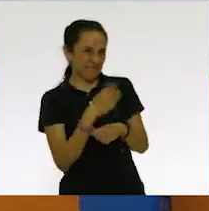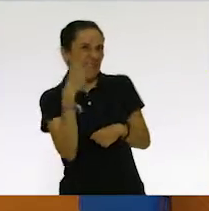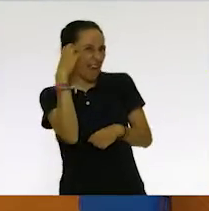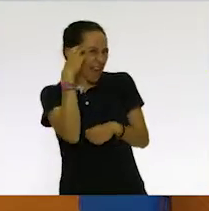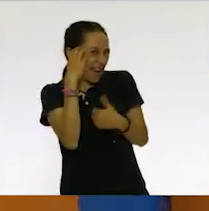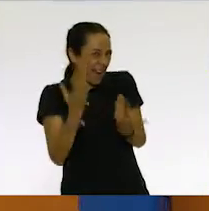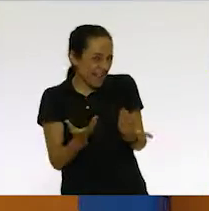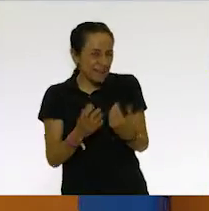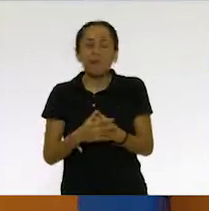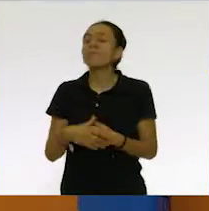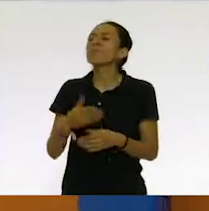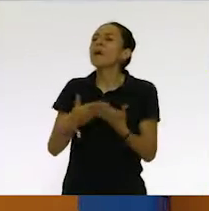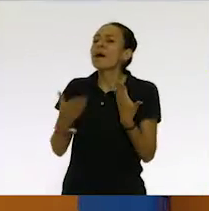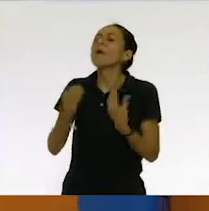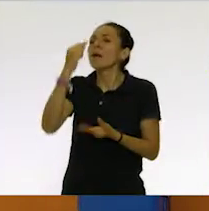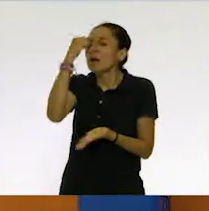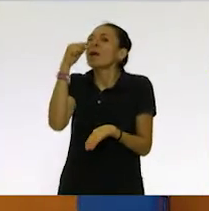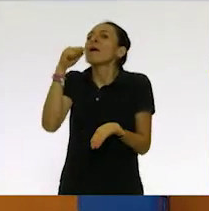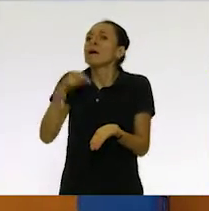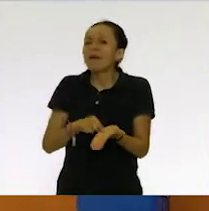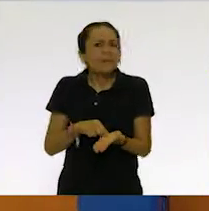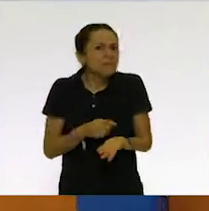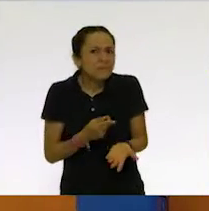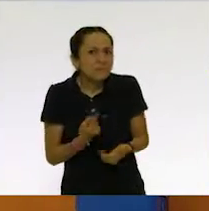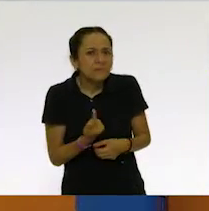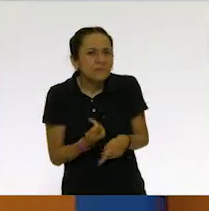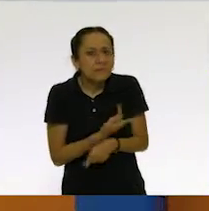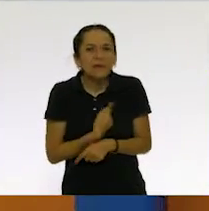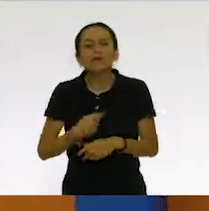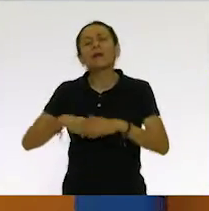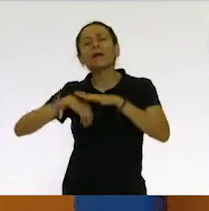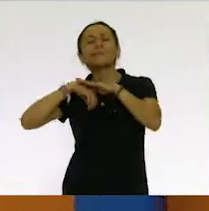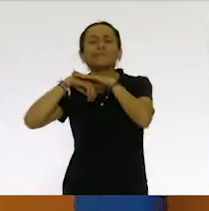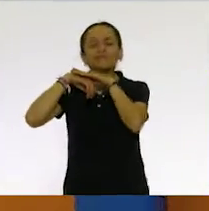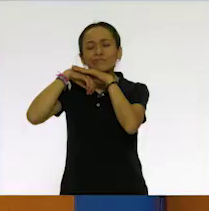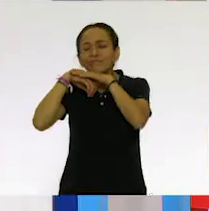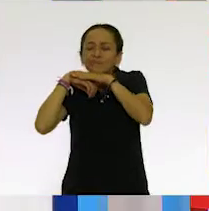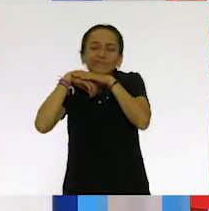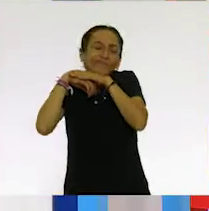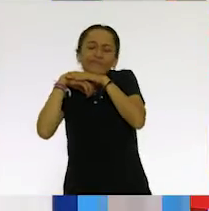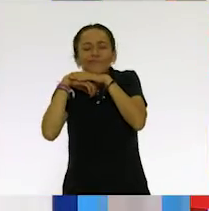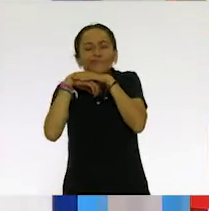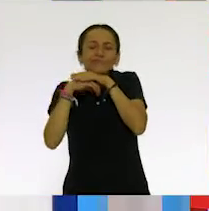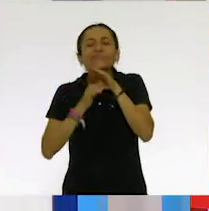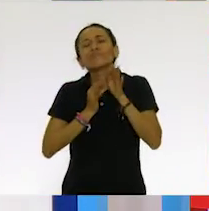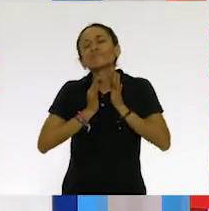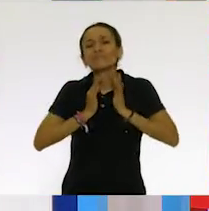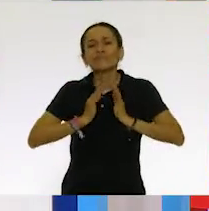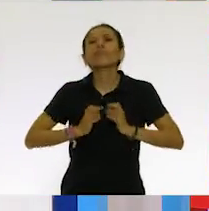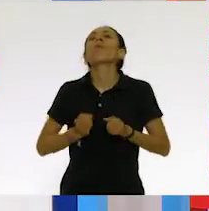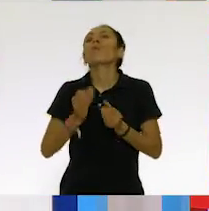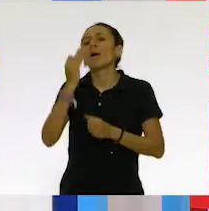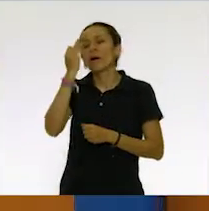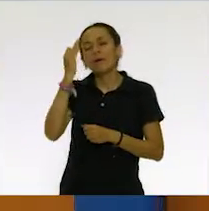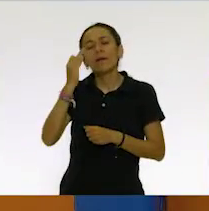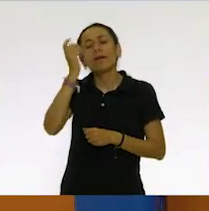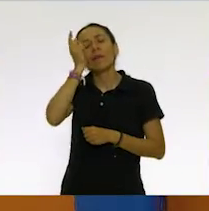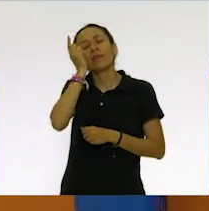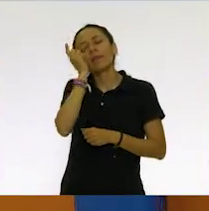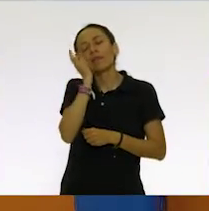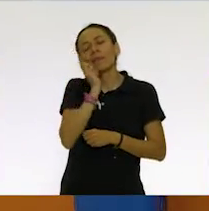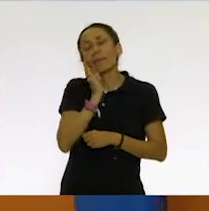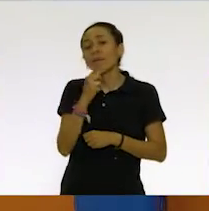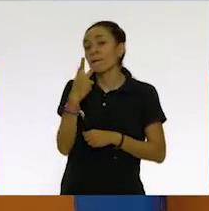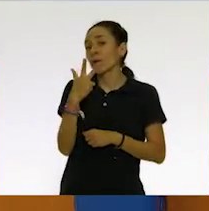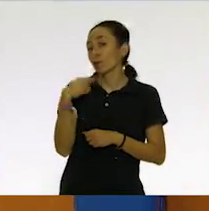sueño, están tan cómodos en esa camita. ¿Cuánto tiempo crees que duermen? ¿8 horas? ¿Una